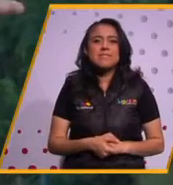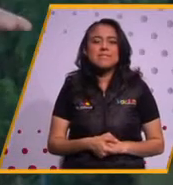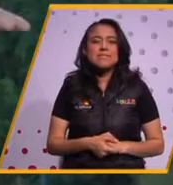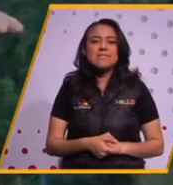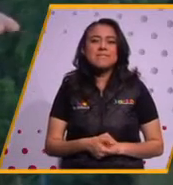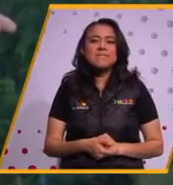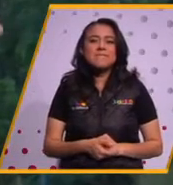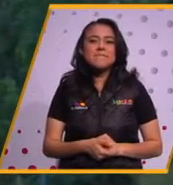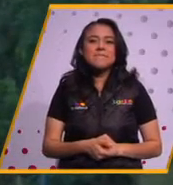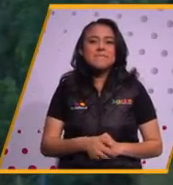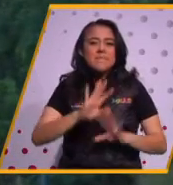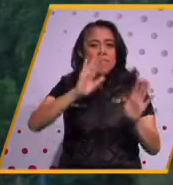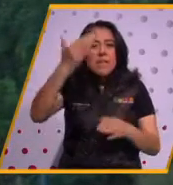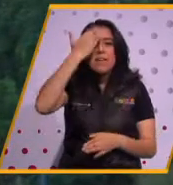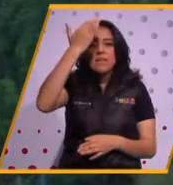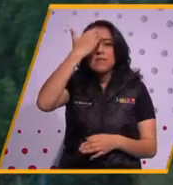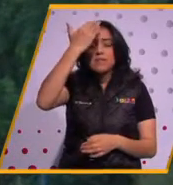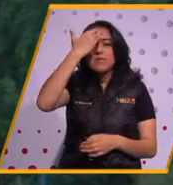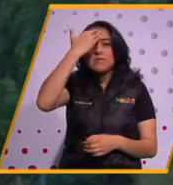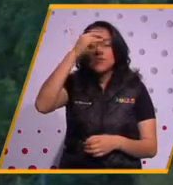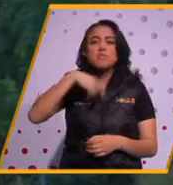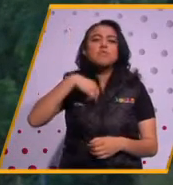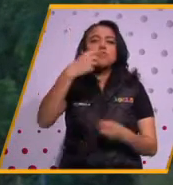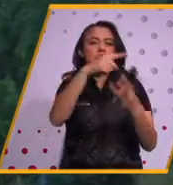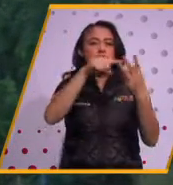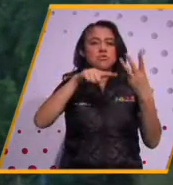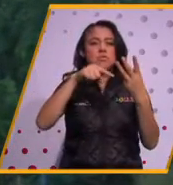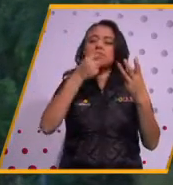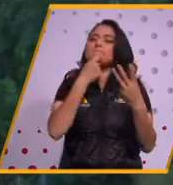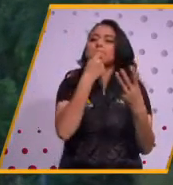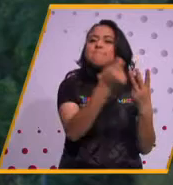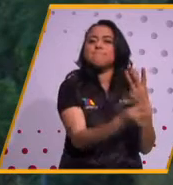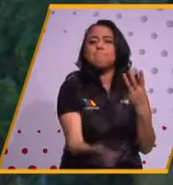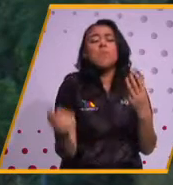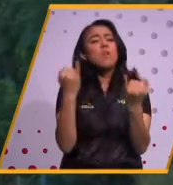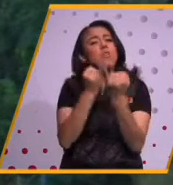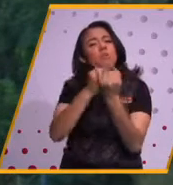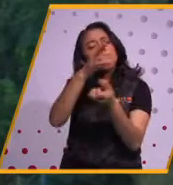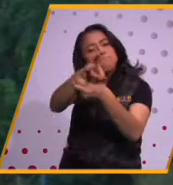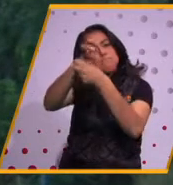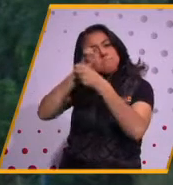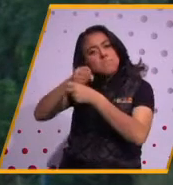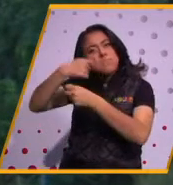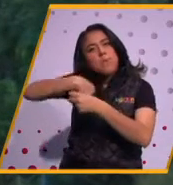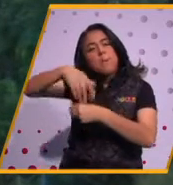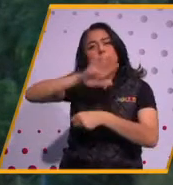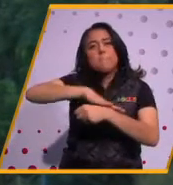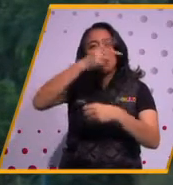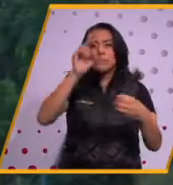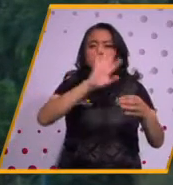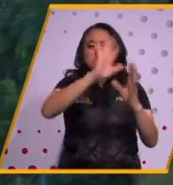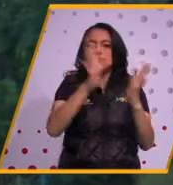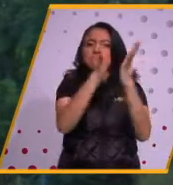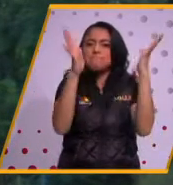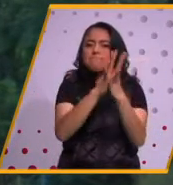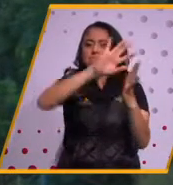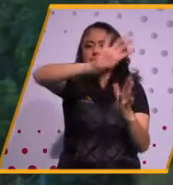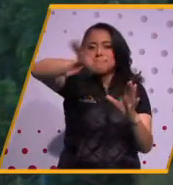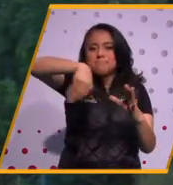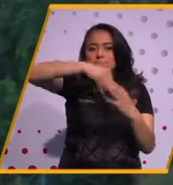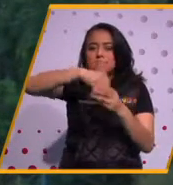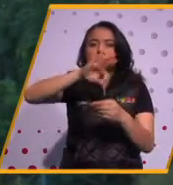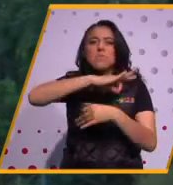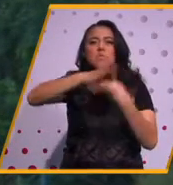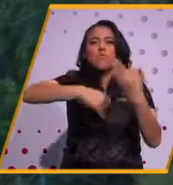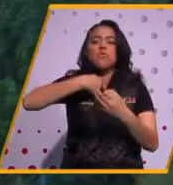Y bueno, ya que conocieron a estos tres pequeños, los invito para que se unan a esta gran causa. Para todas las personas que quieran apoyar a